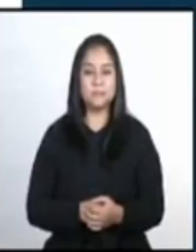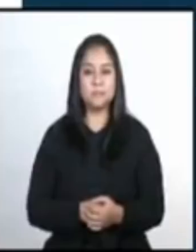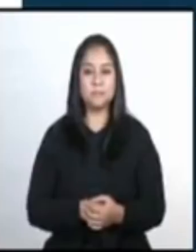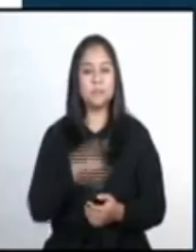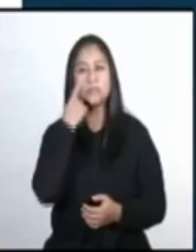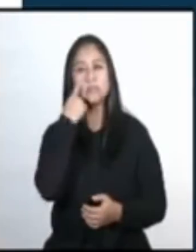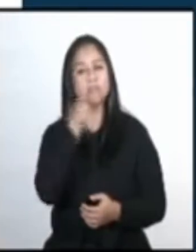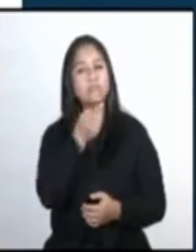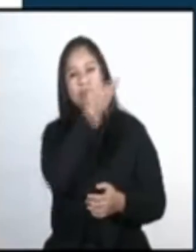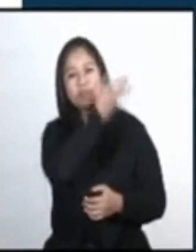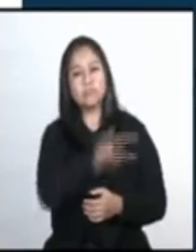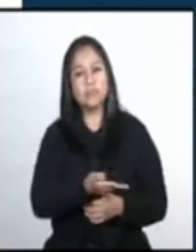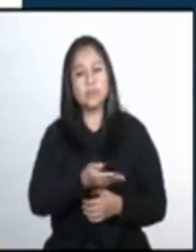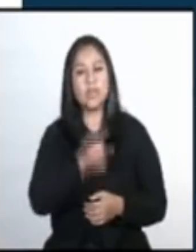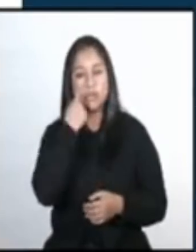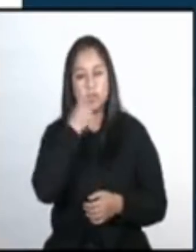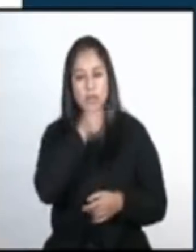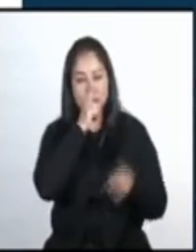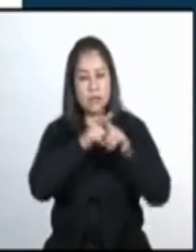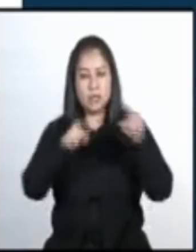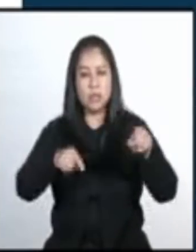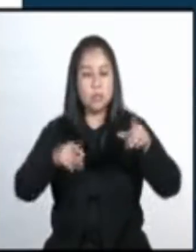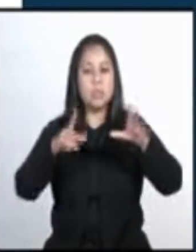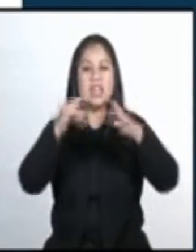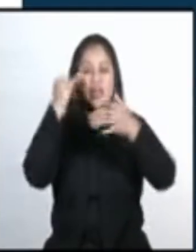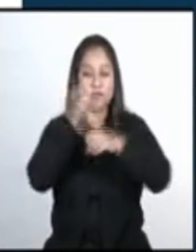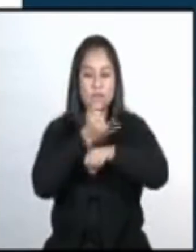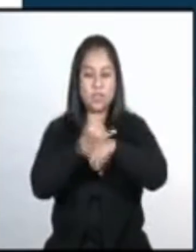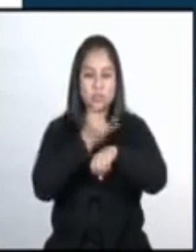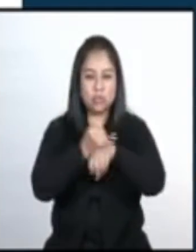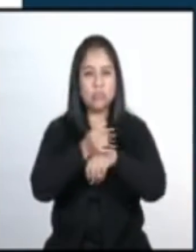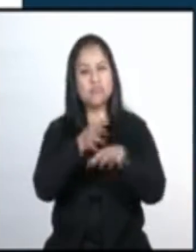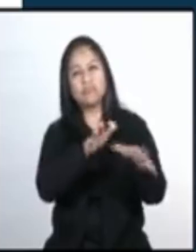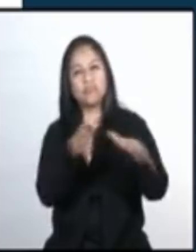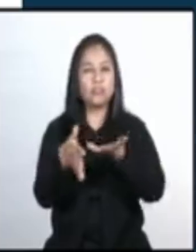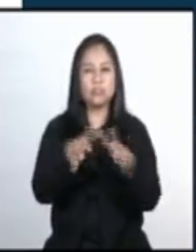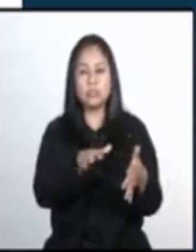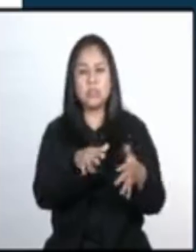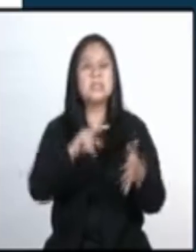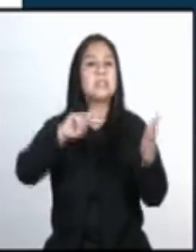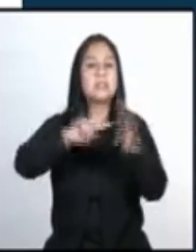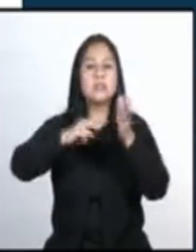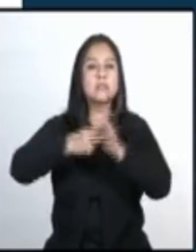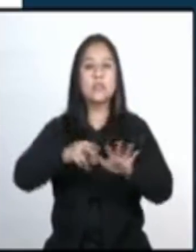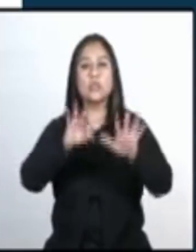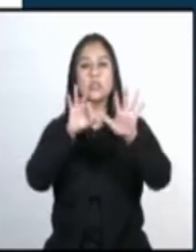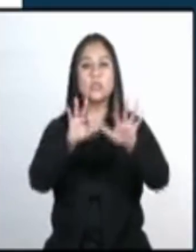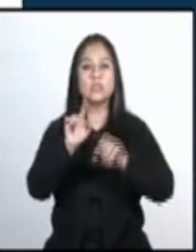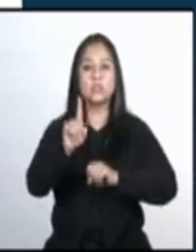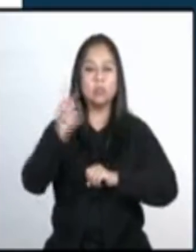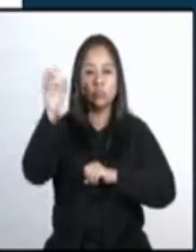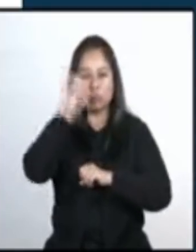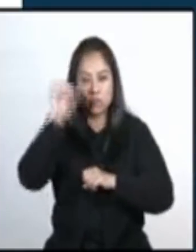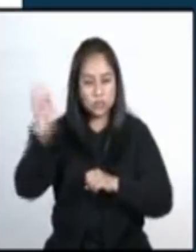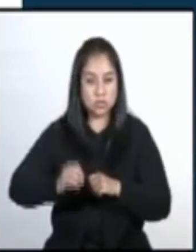Miren, la mayoría de las infecciones son moderadas, es decir, el 81% de las infecciones